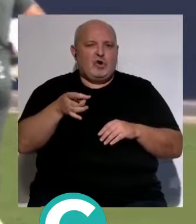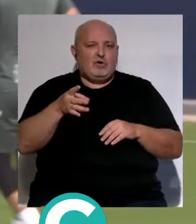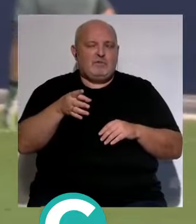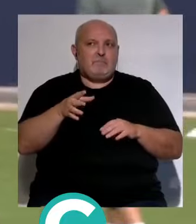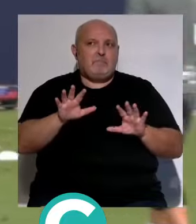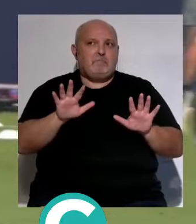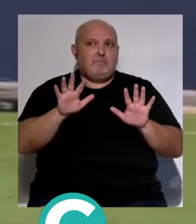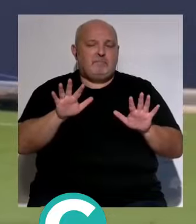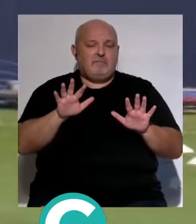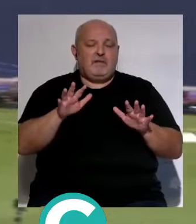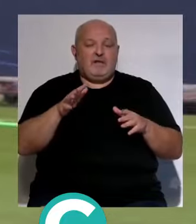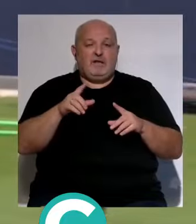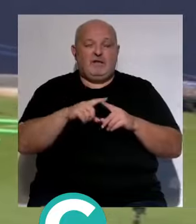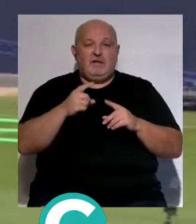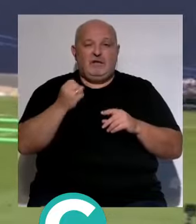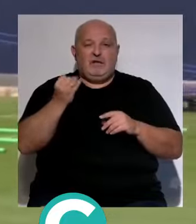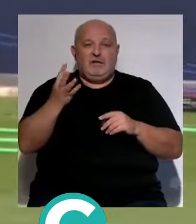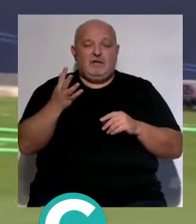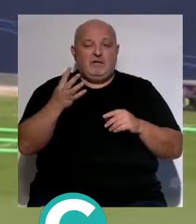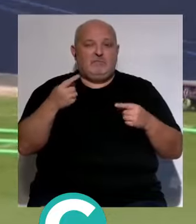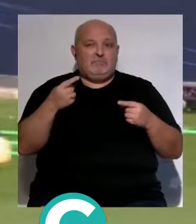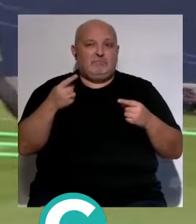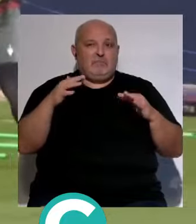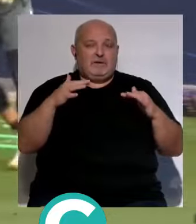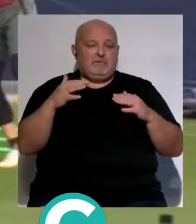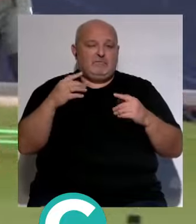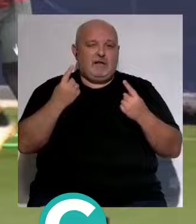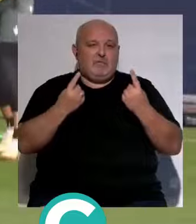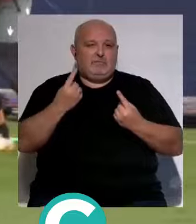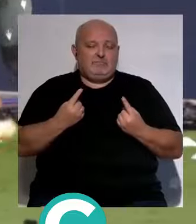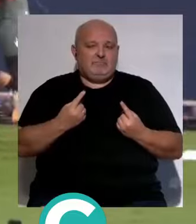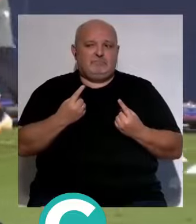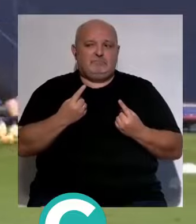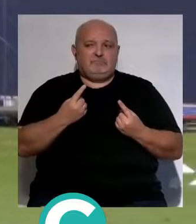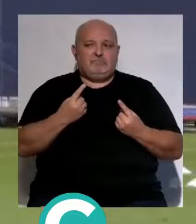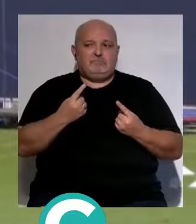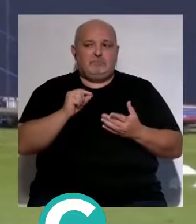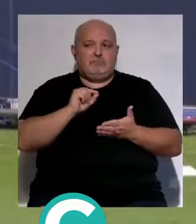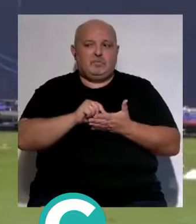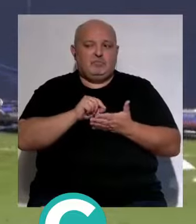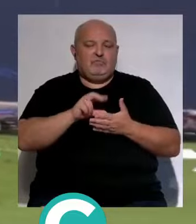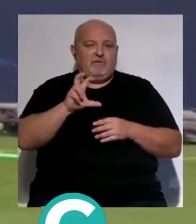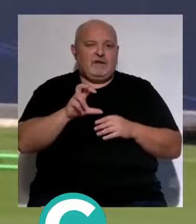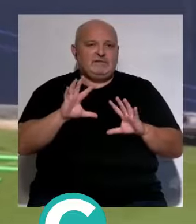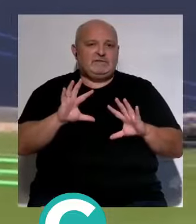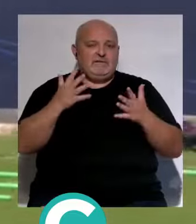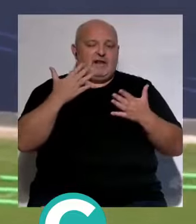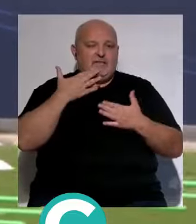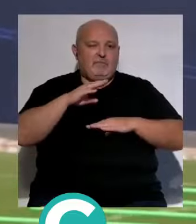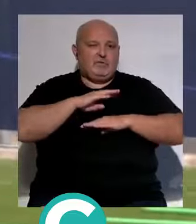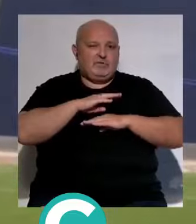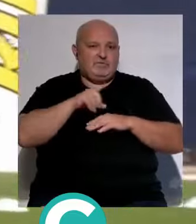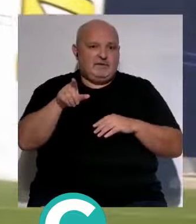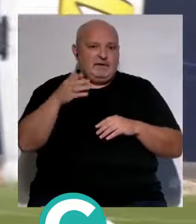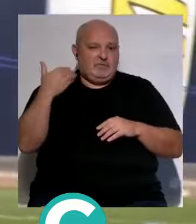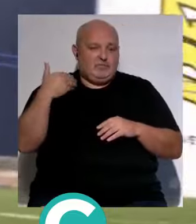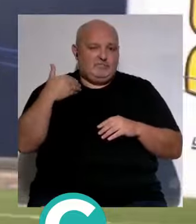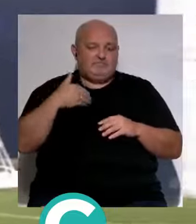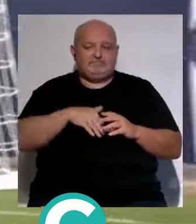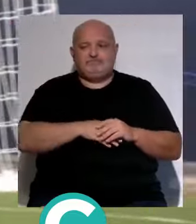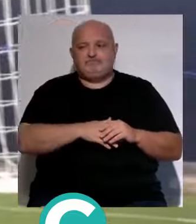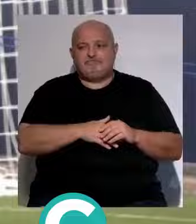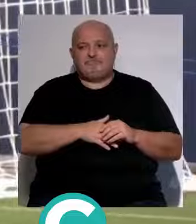pero sus actuaciones en muchos de esos encuentros han sido puntos y han conseguido que el Cádiz se mantenga.